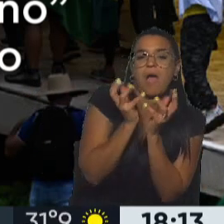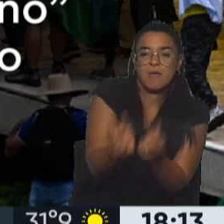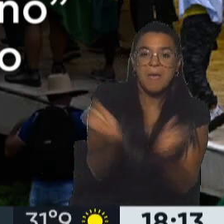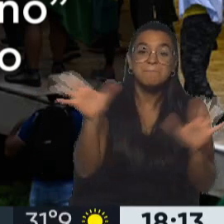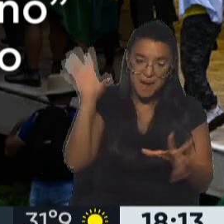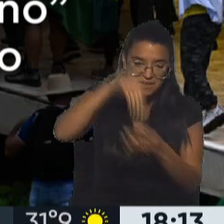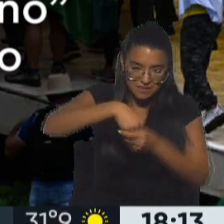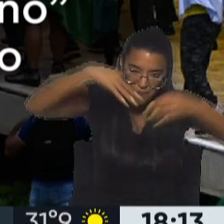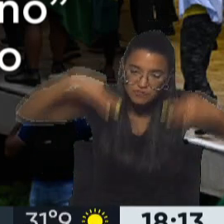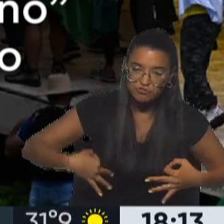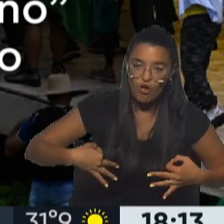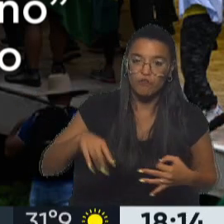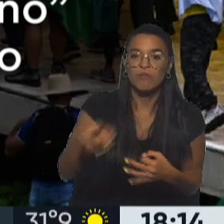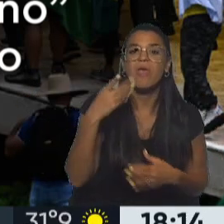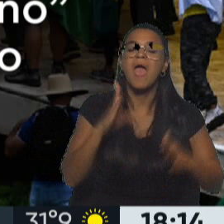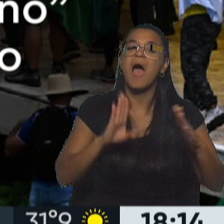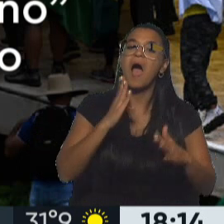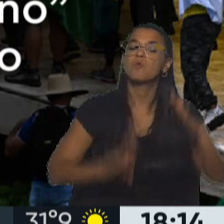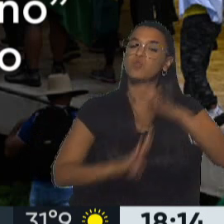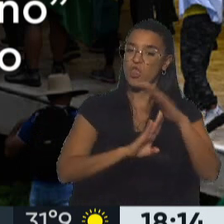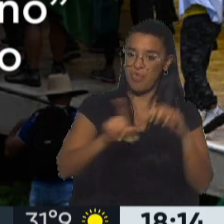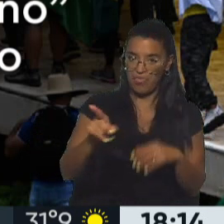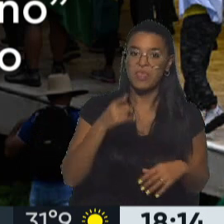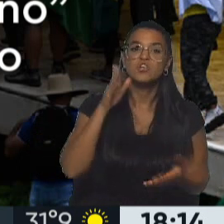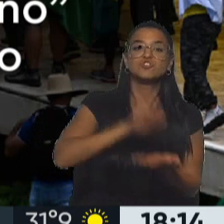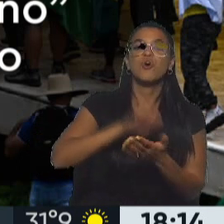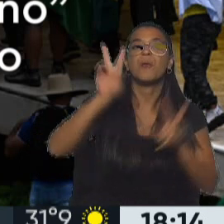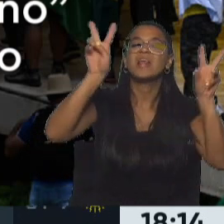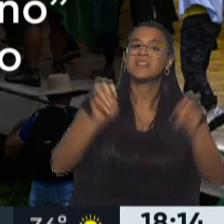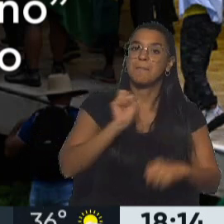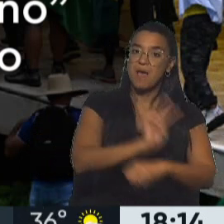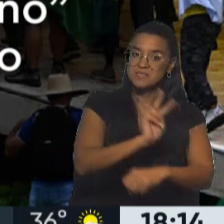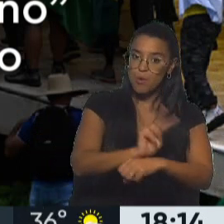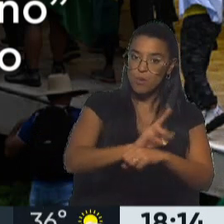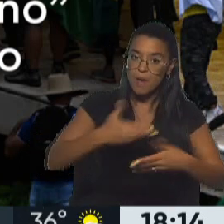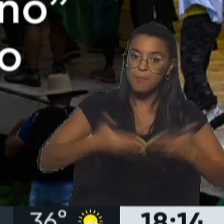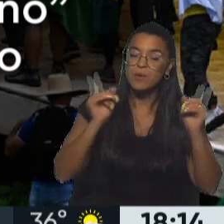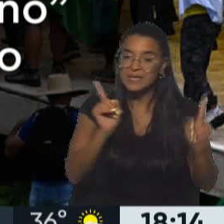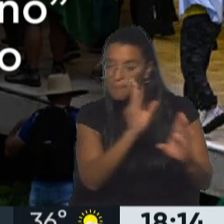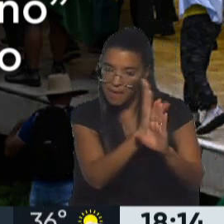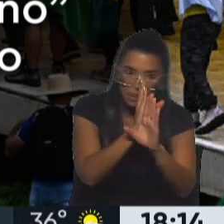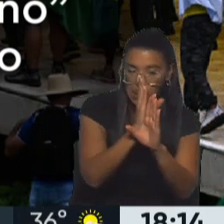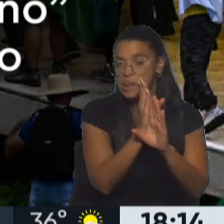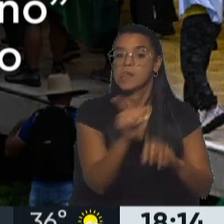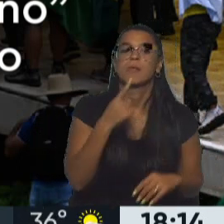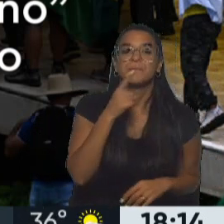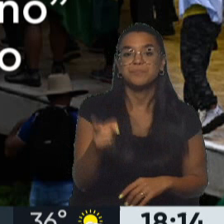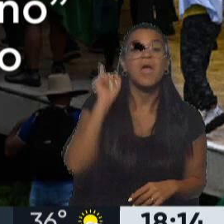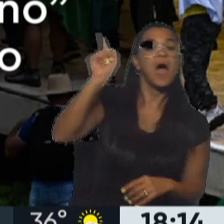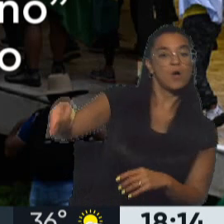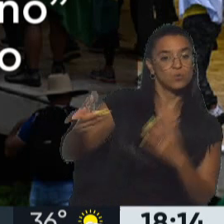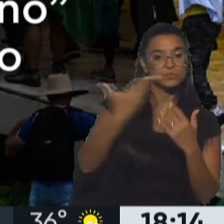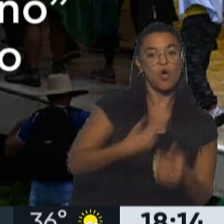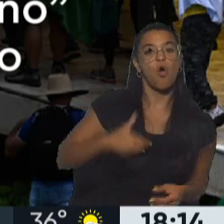participación efectiva de las autoridades competentes en materia de seguridad pública e inteligencia acusa al gobernador